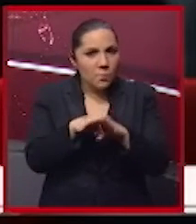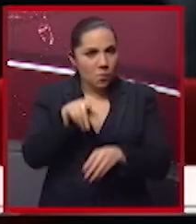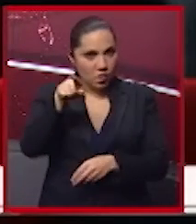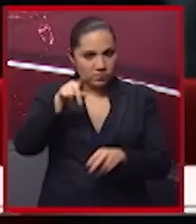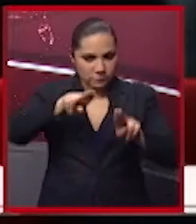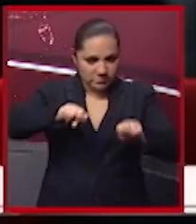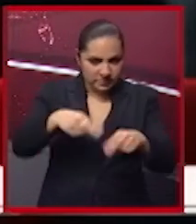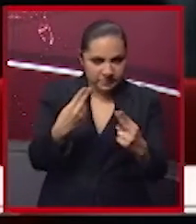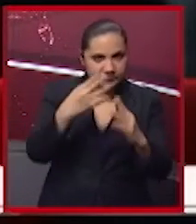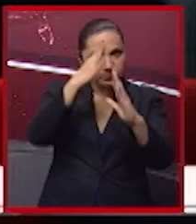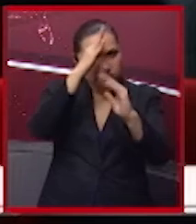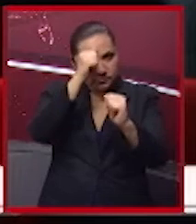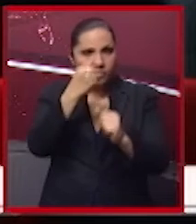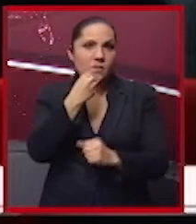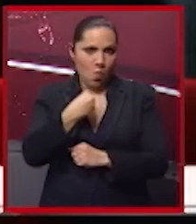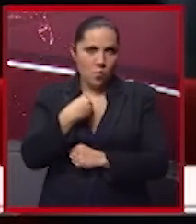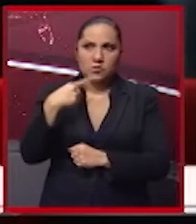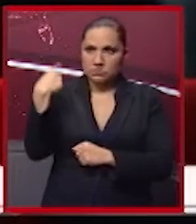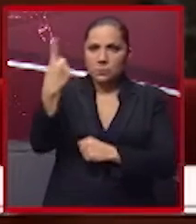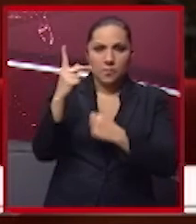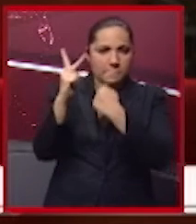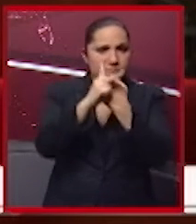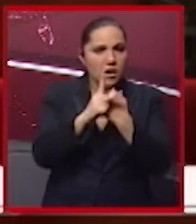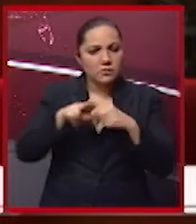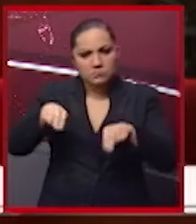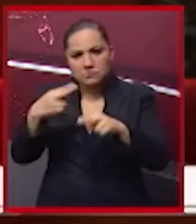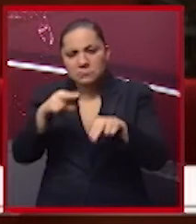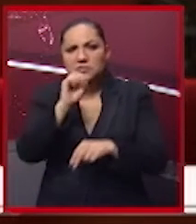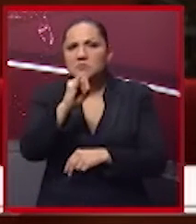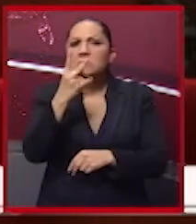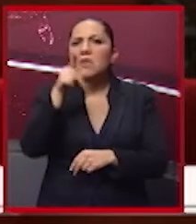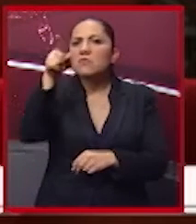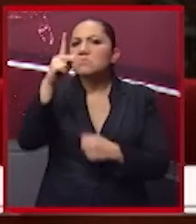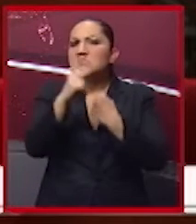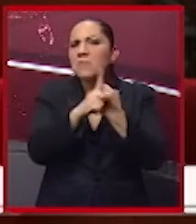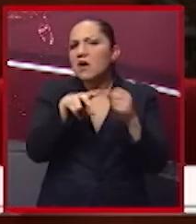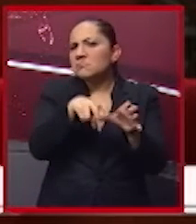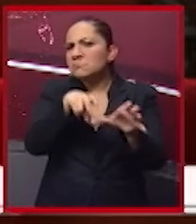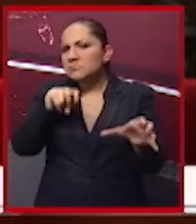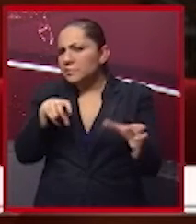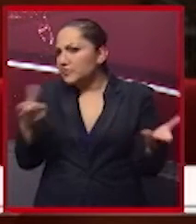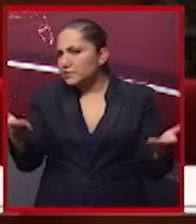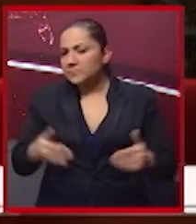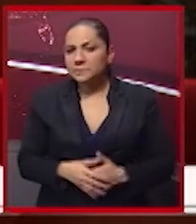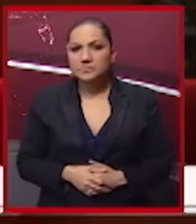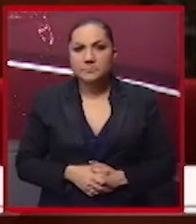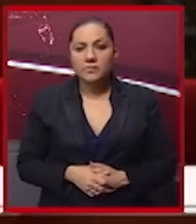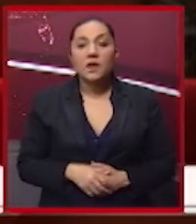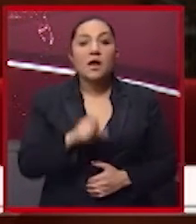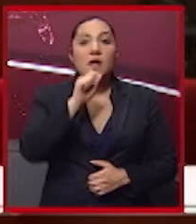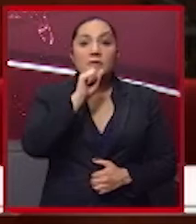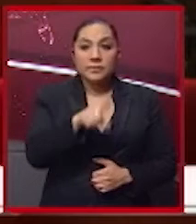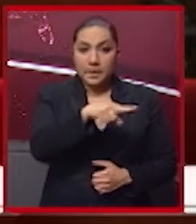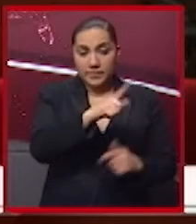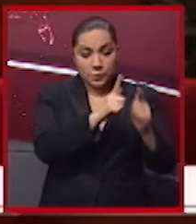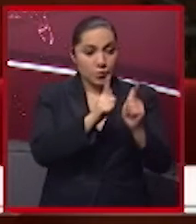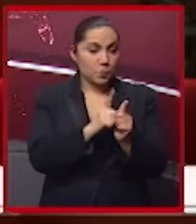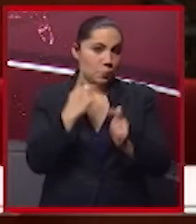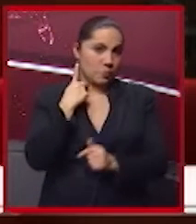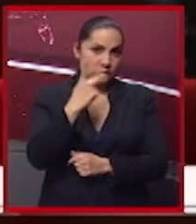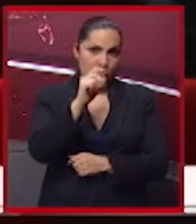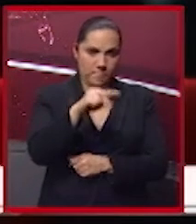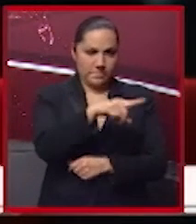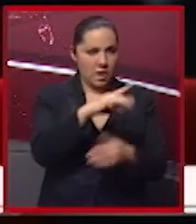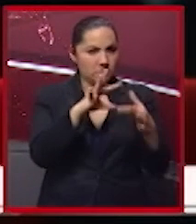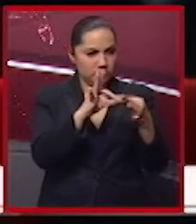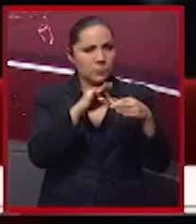por la comunidad internacional? El Grupo Parlamentario de Acción Nacional también abordó el tema de la criminalización de los migrantes mexicanos en